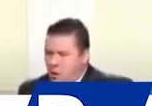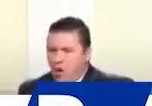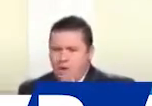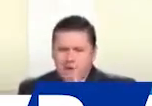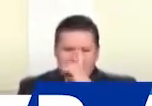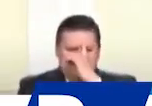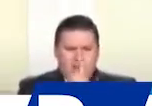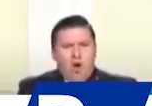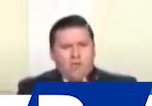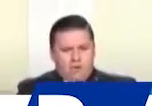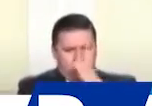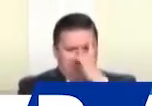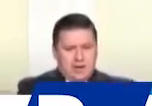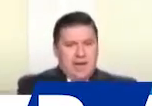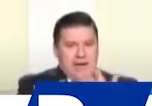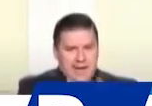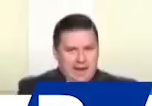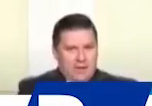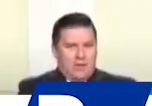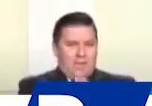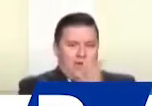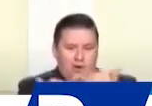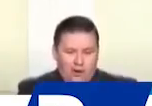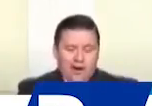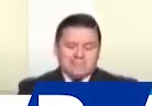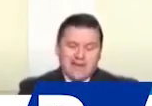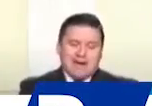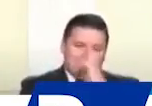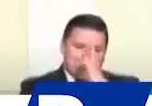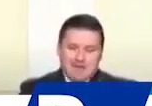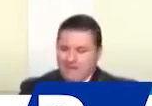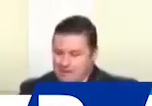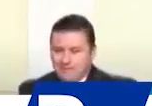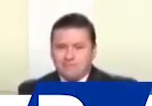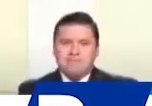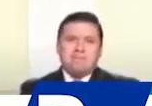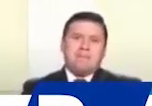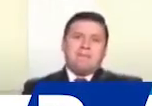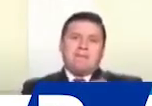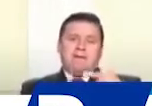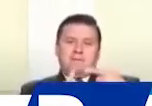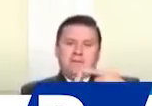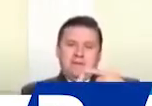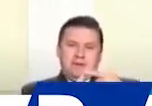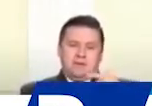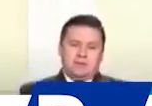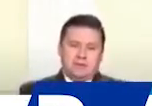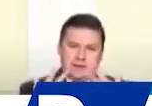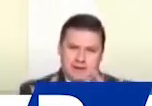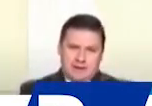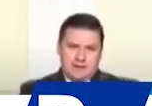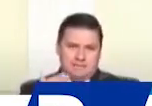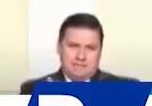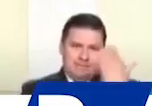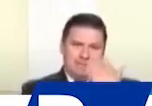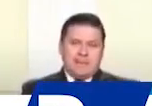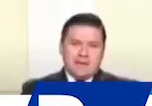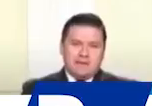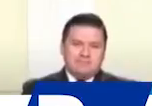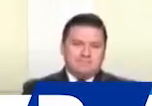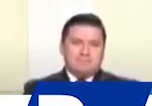decisiones que hoy queremos comunicarle al país en primer lugar yo quiero empezar por este